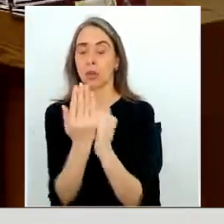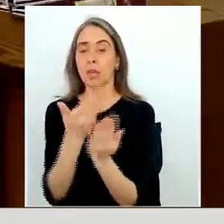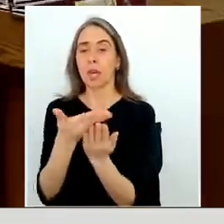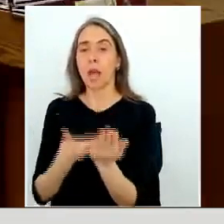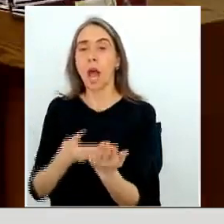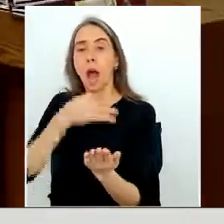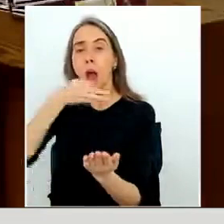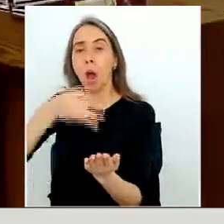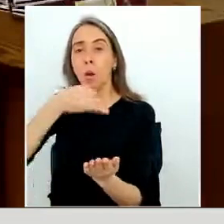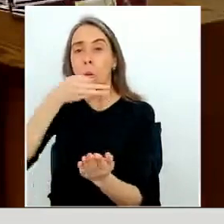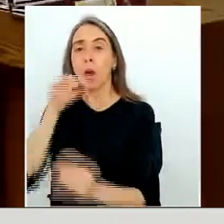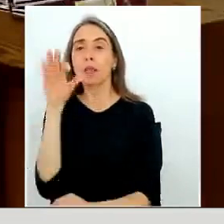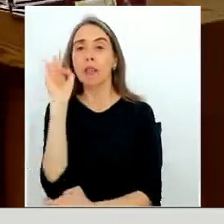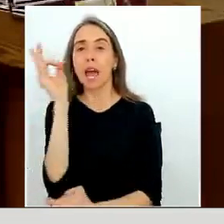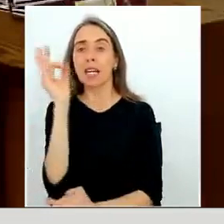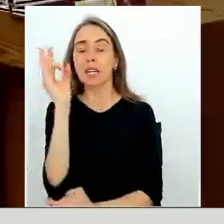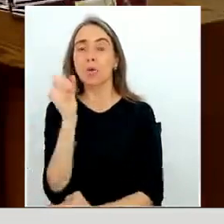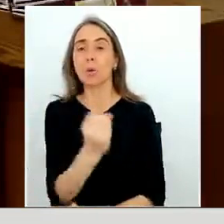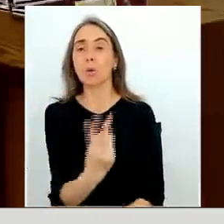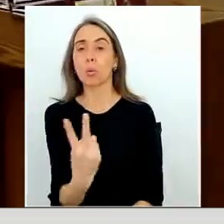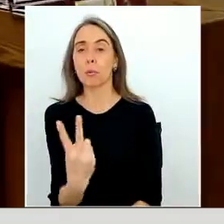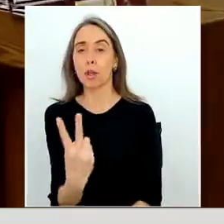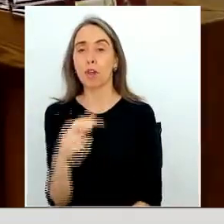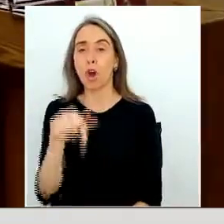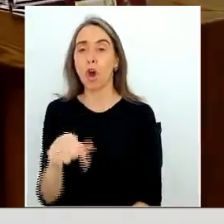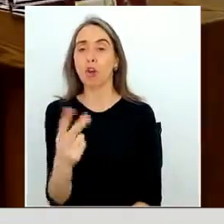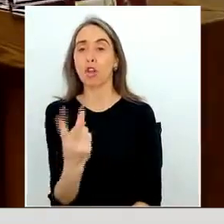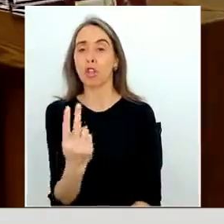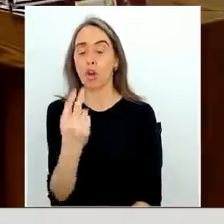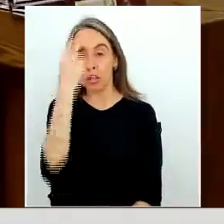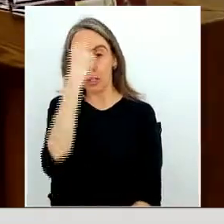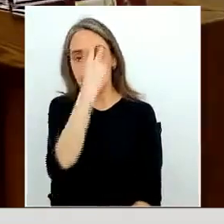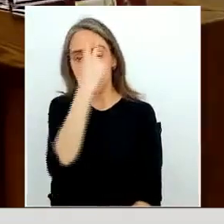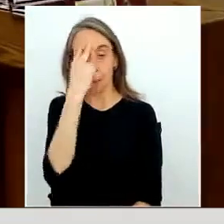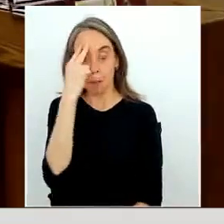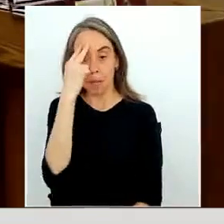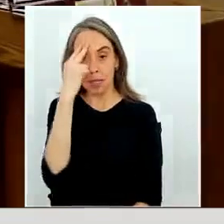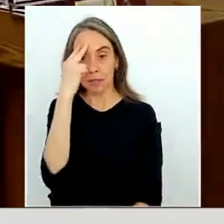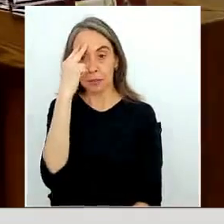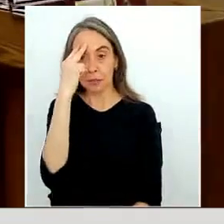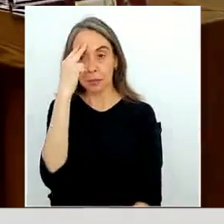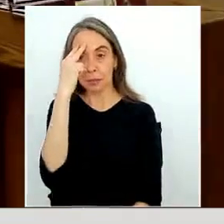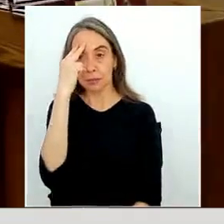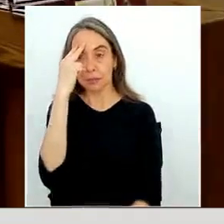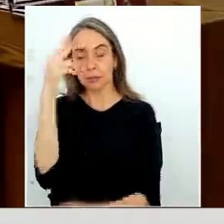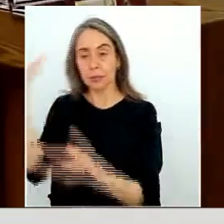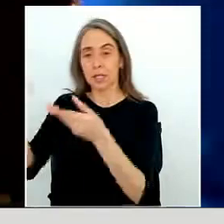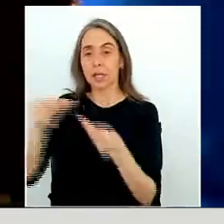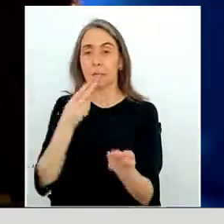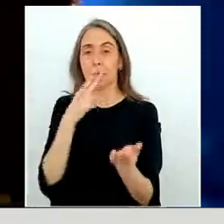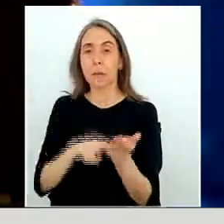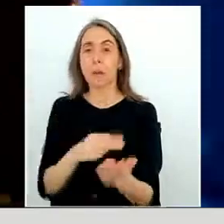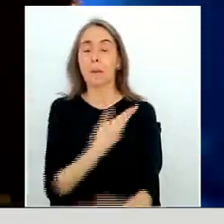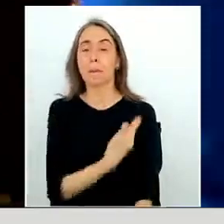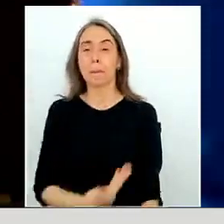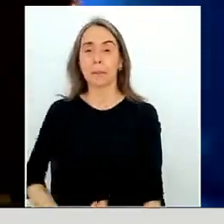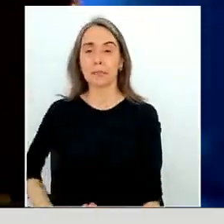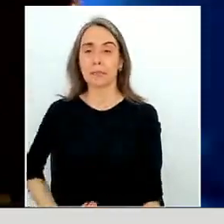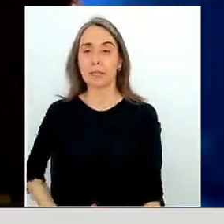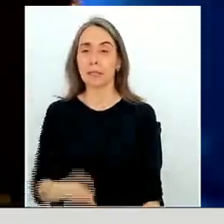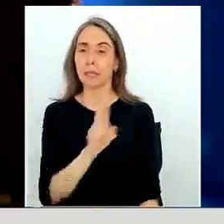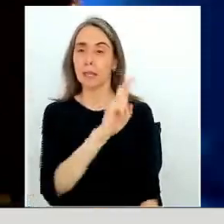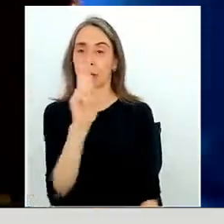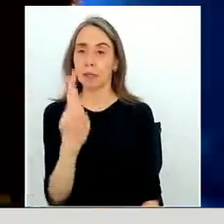a la sesión número 2 para hoy 12 de marzo se ha recibido oficio de su excelencia el presidente de la